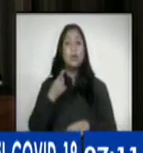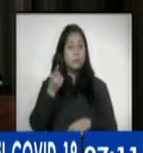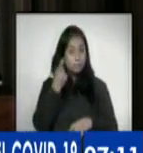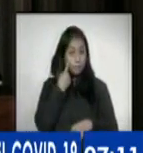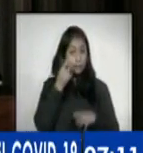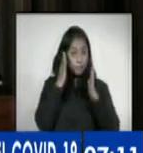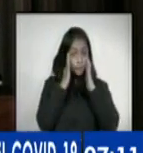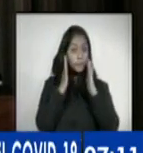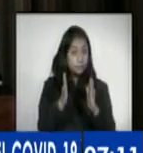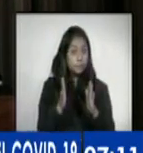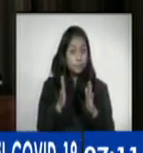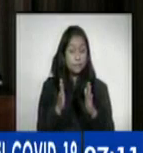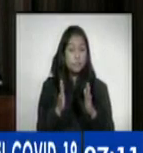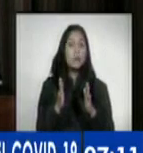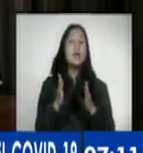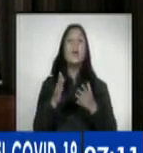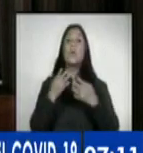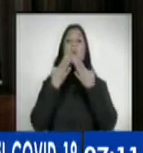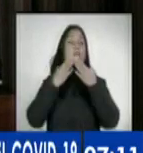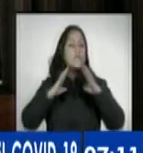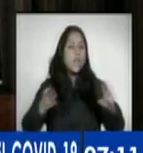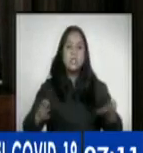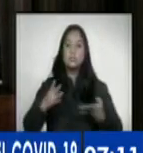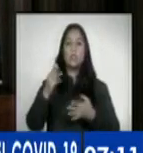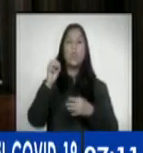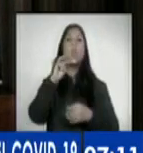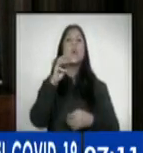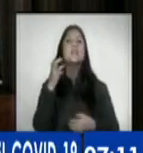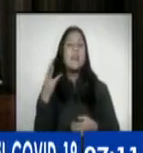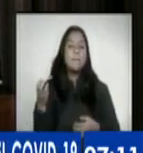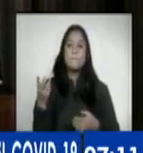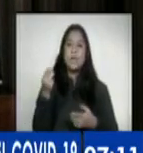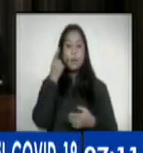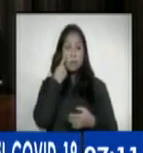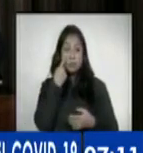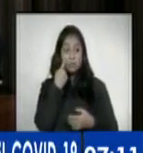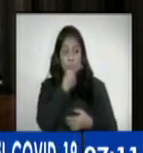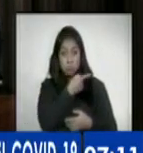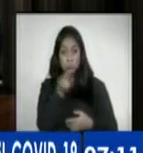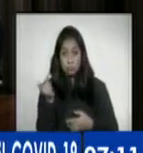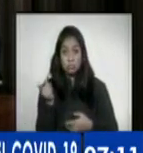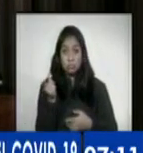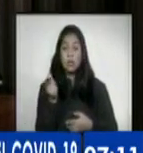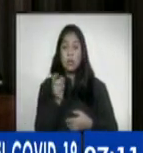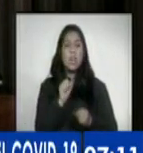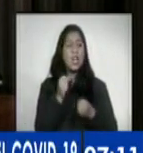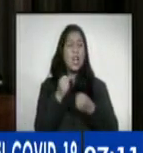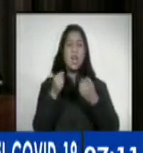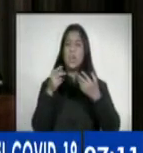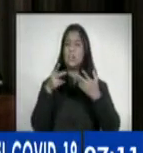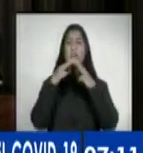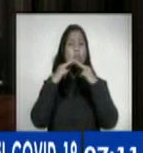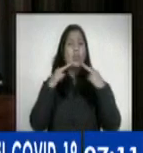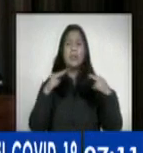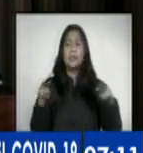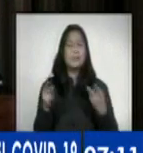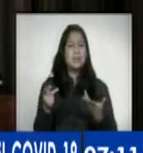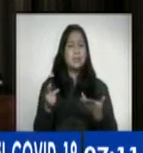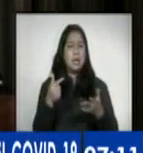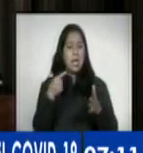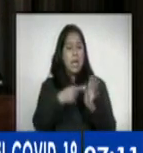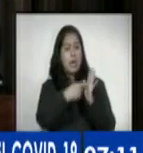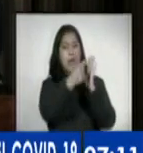ojo con las redes sociales, ojo con esas personas que tratan de generar un caos que no